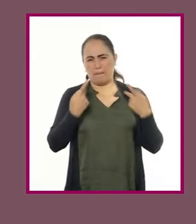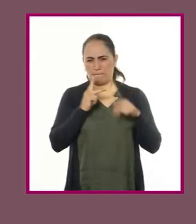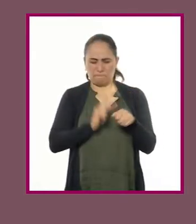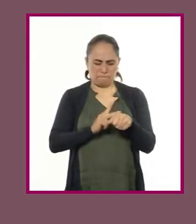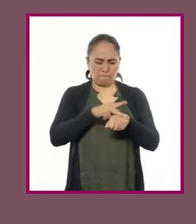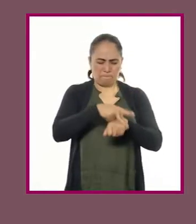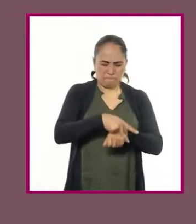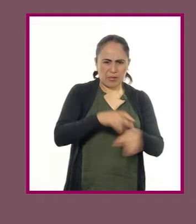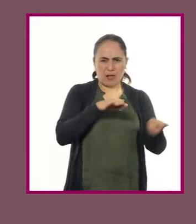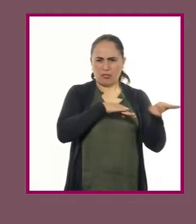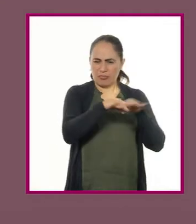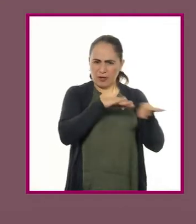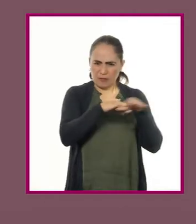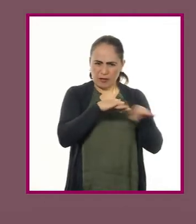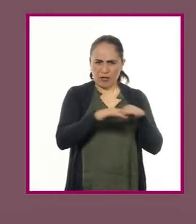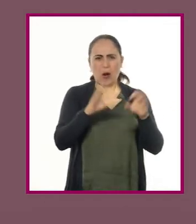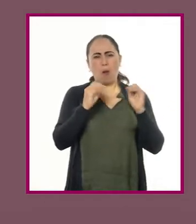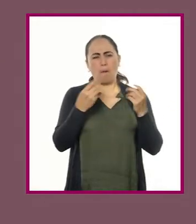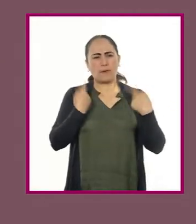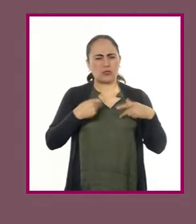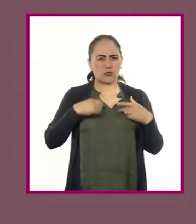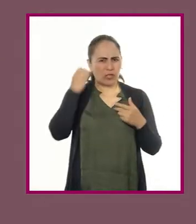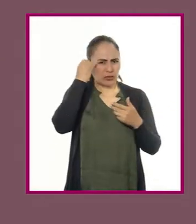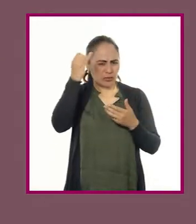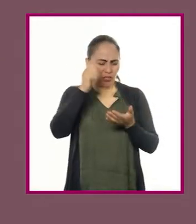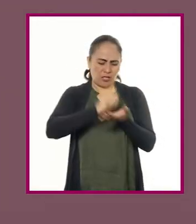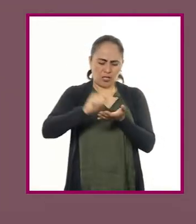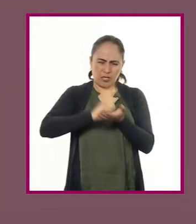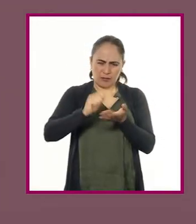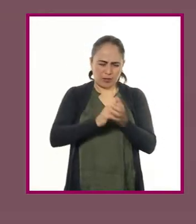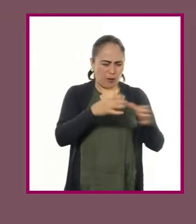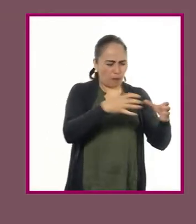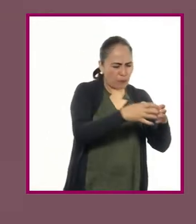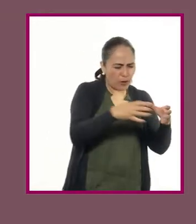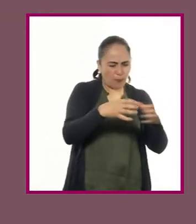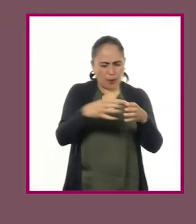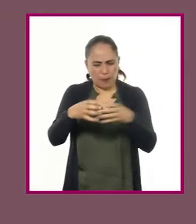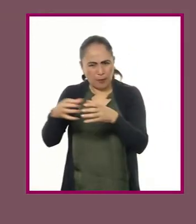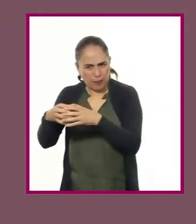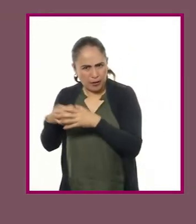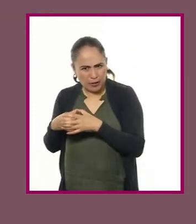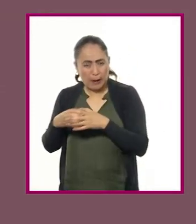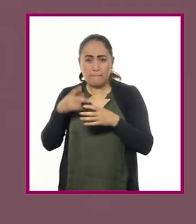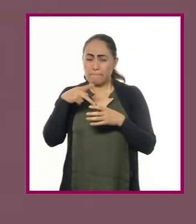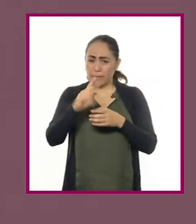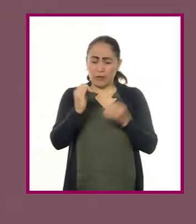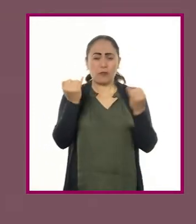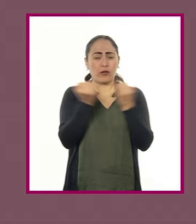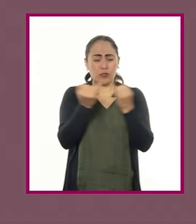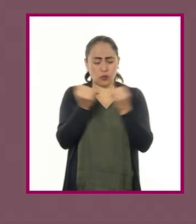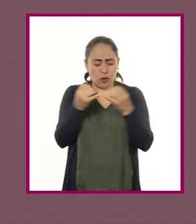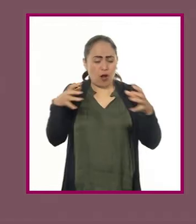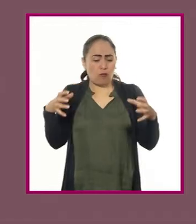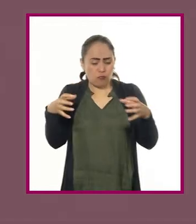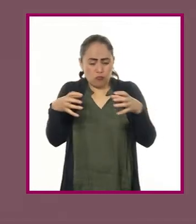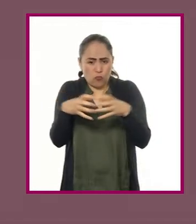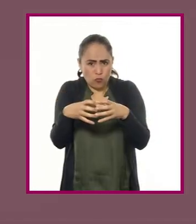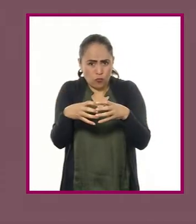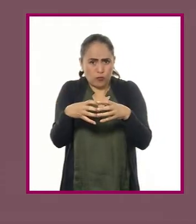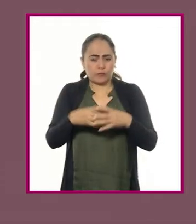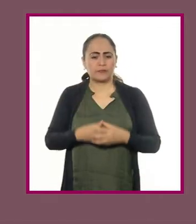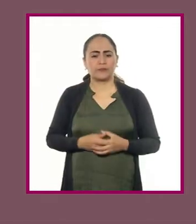curtidores, de los libreros, pero también hay gremios o corporaciones, mejor dicho,